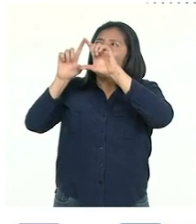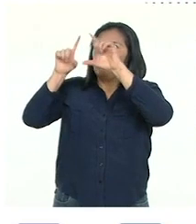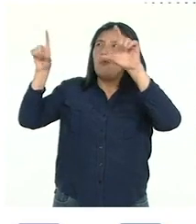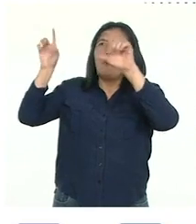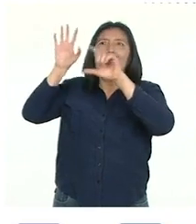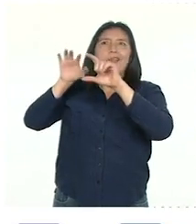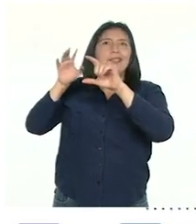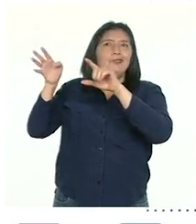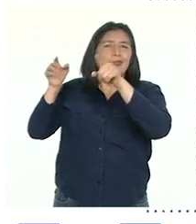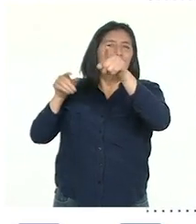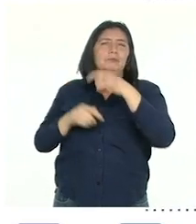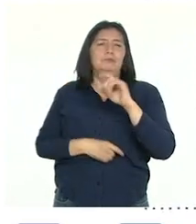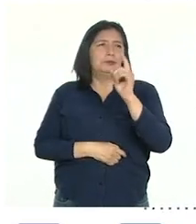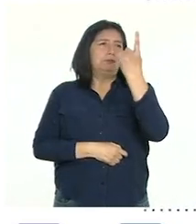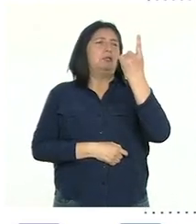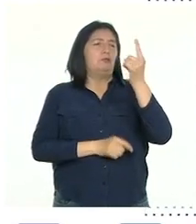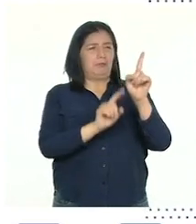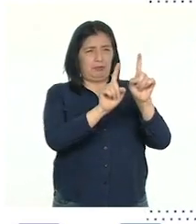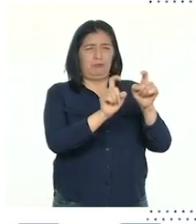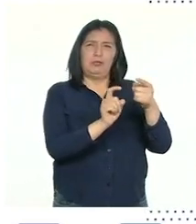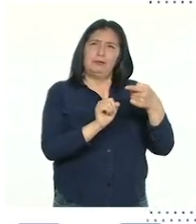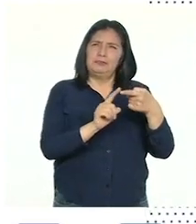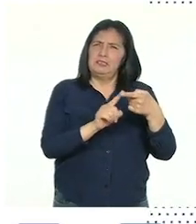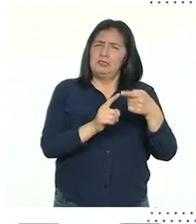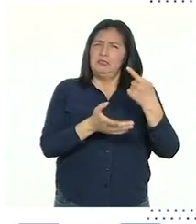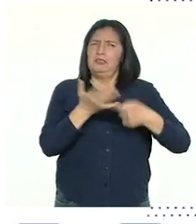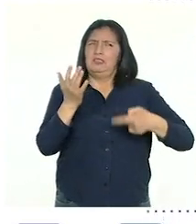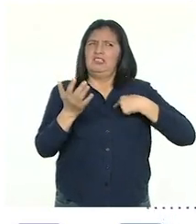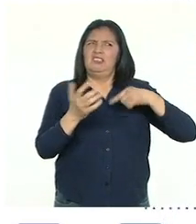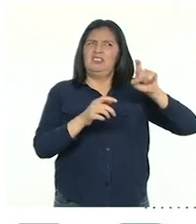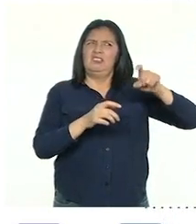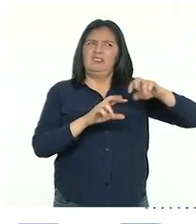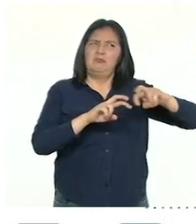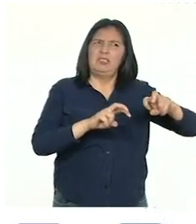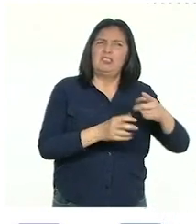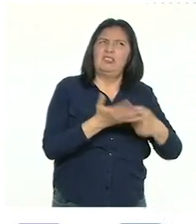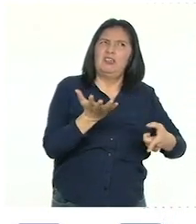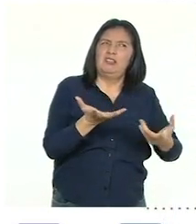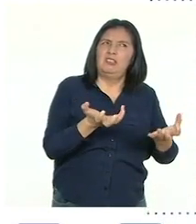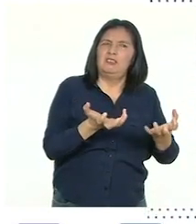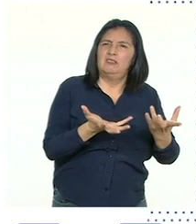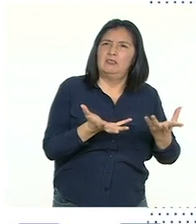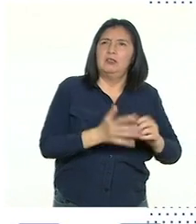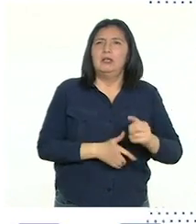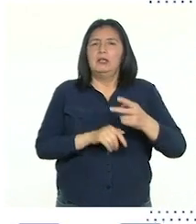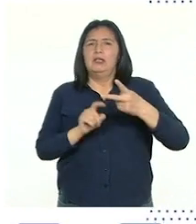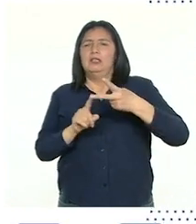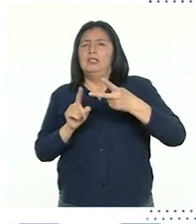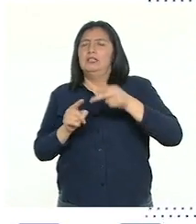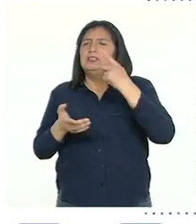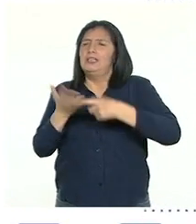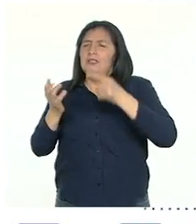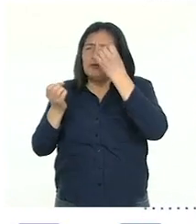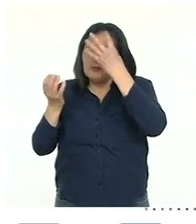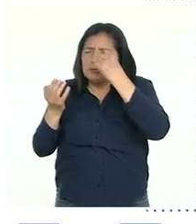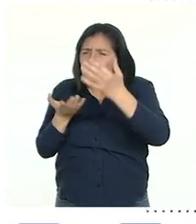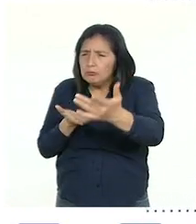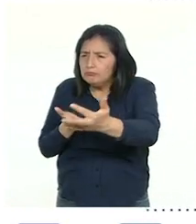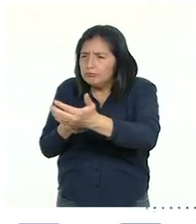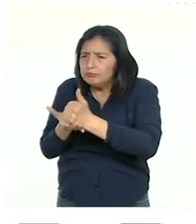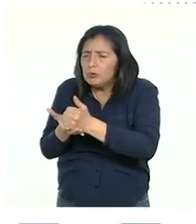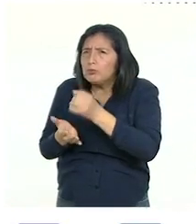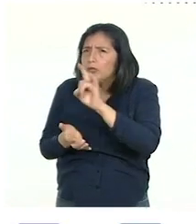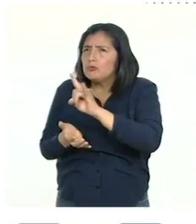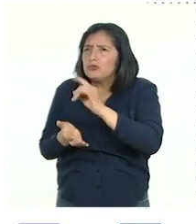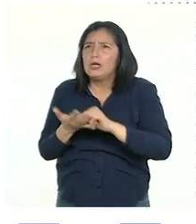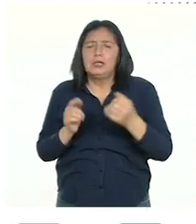este. Primero nos preguntábamos ¿qué necesito investigar? Luego, ¿qué fuentes usaré? Y